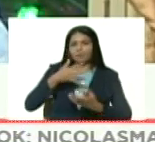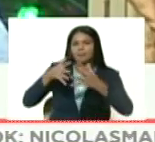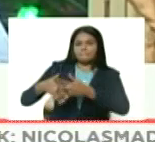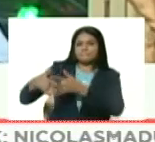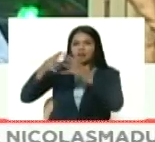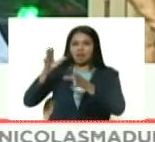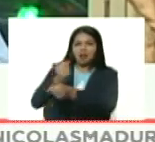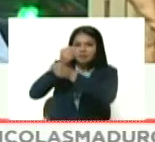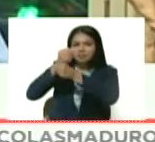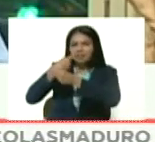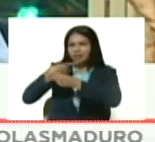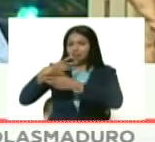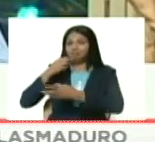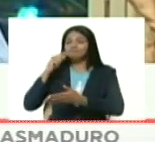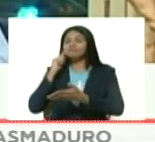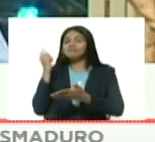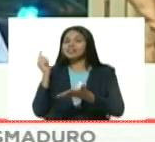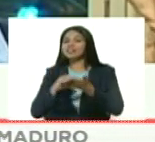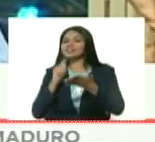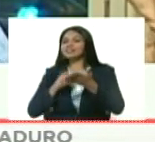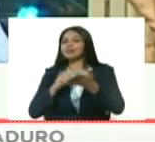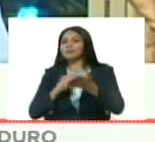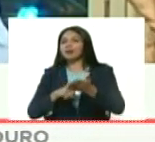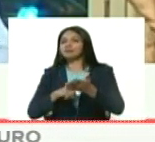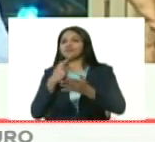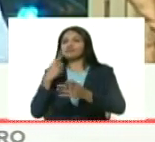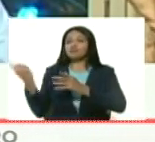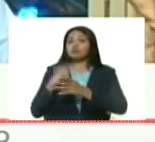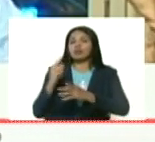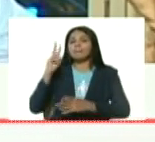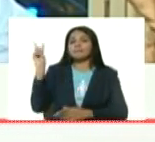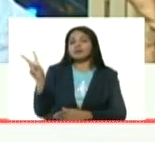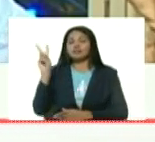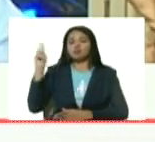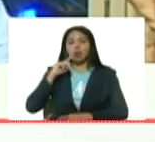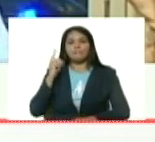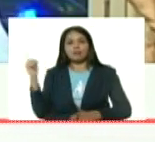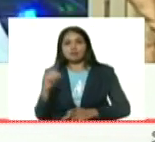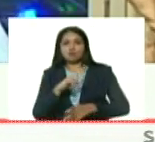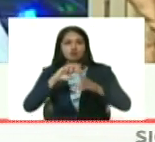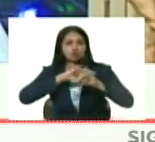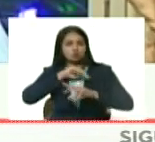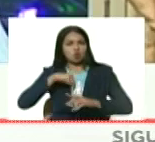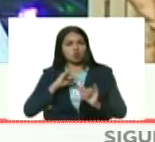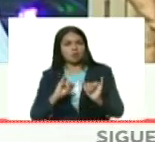de Washington. Tomen nota, de ahí viene Venezuela, de ahí venimos nosotros.